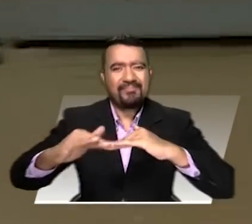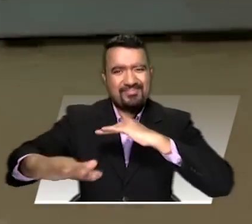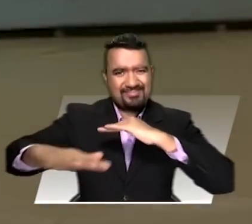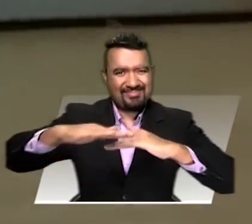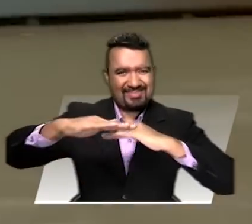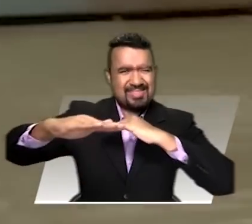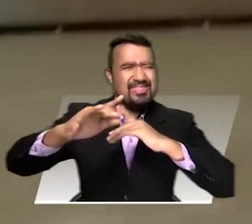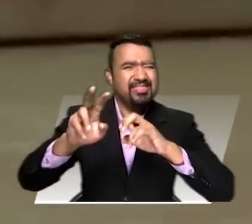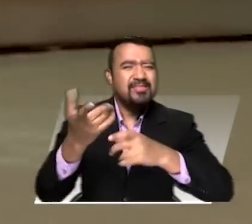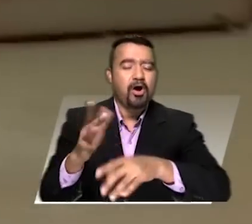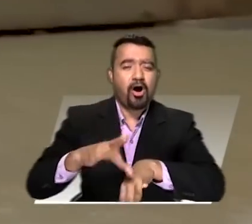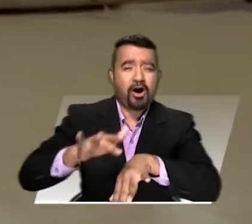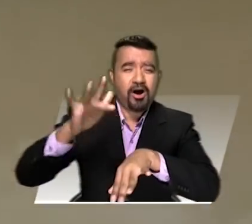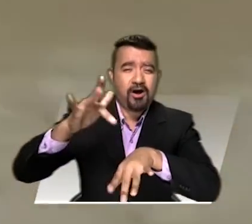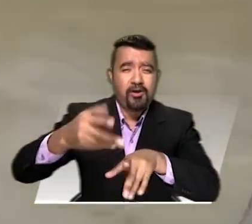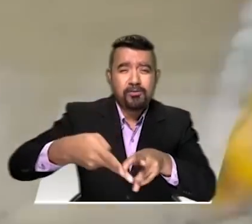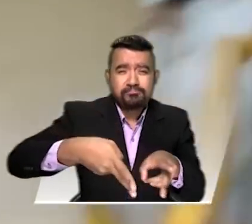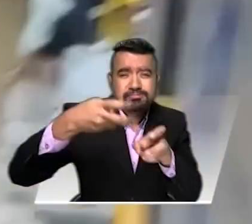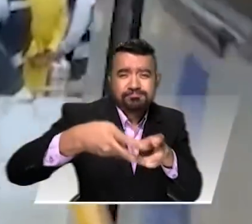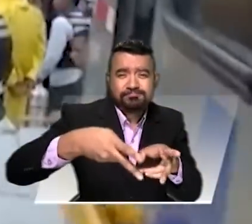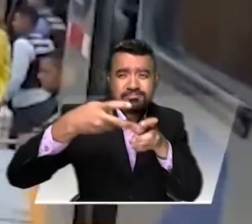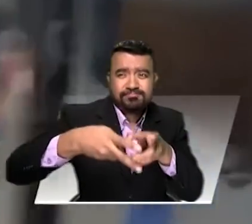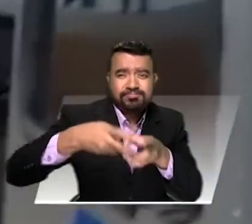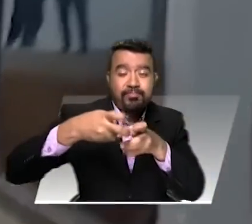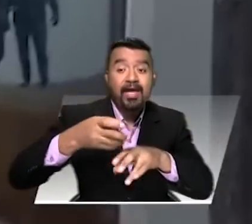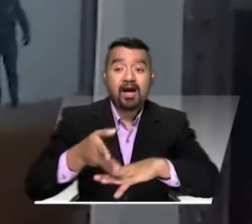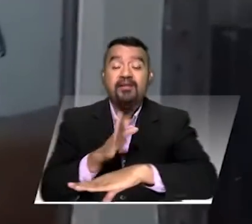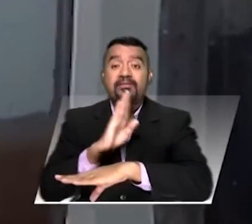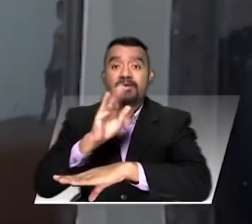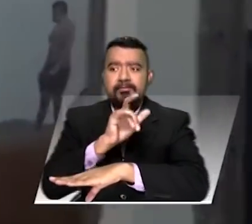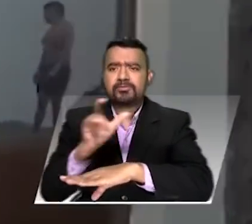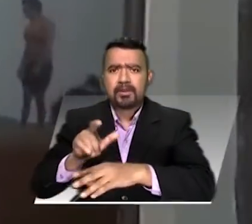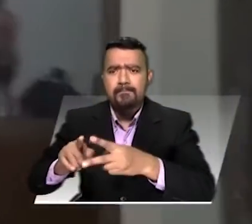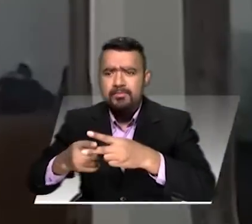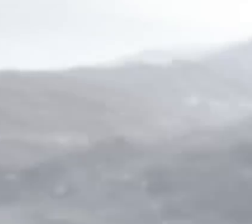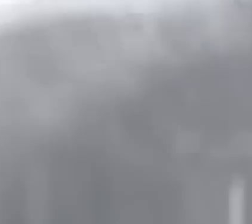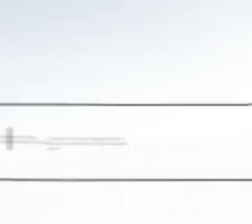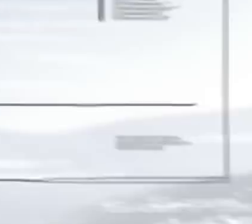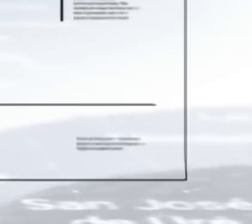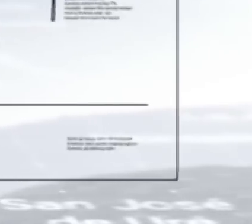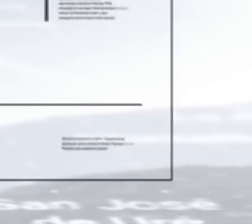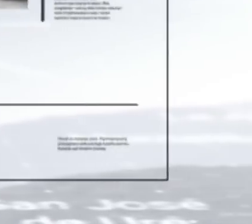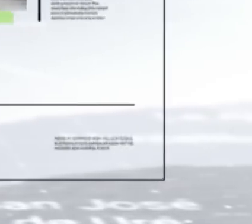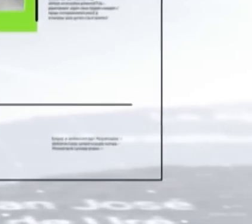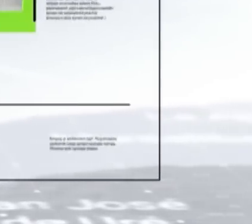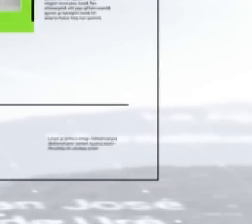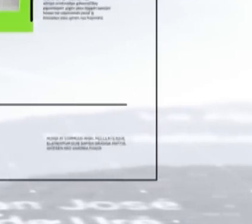los últimos días había sido evaluada por personal de mantenimiento de la compañía.